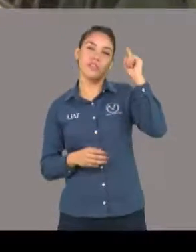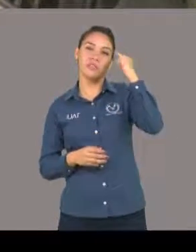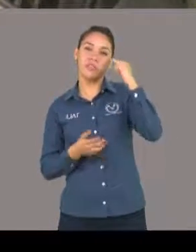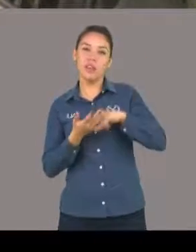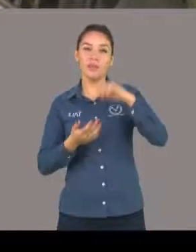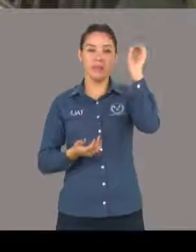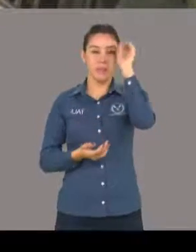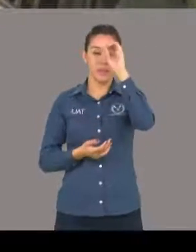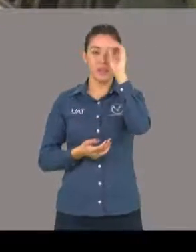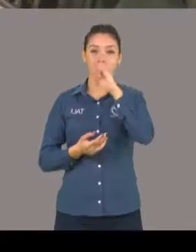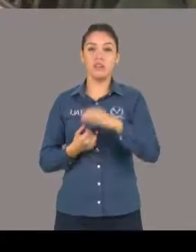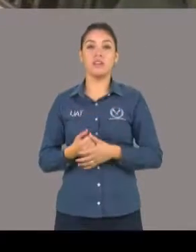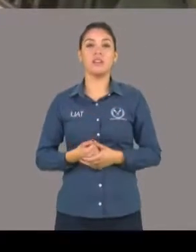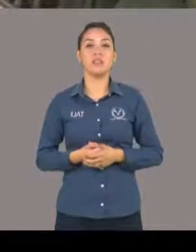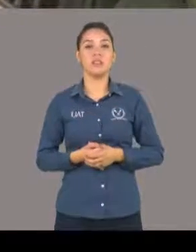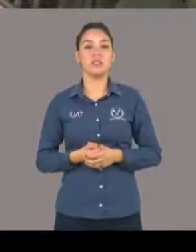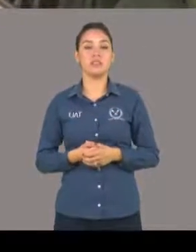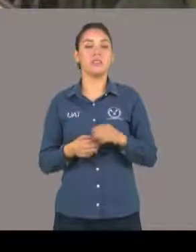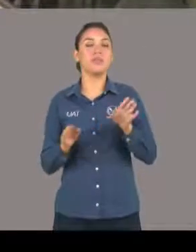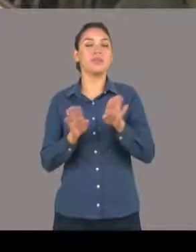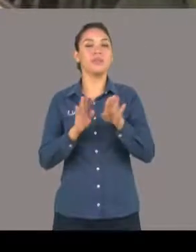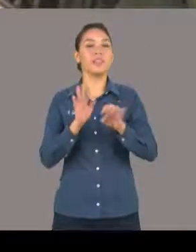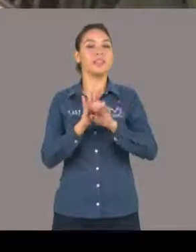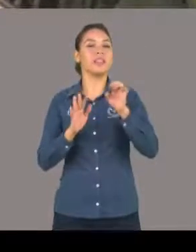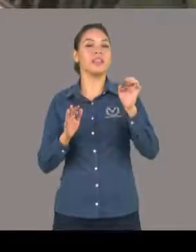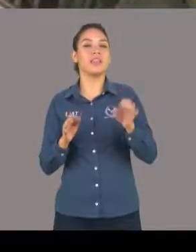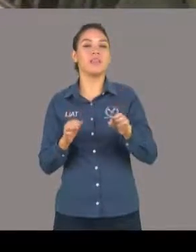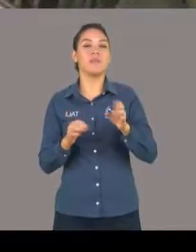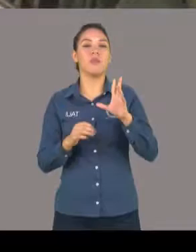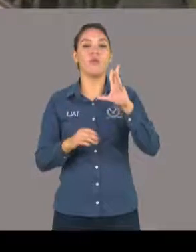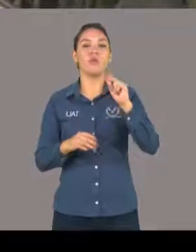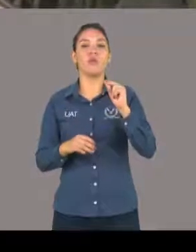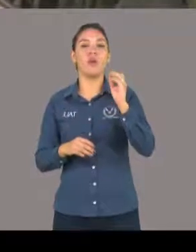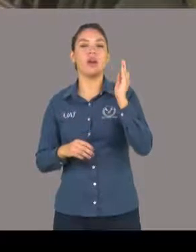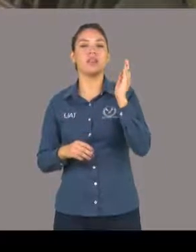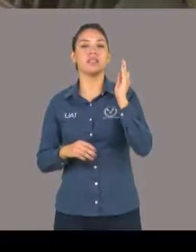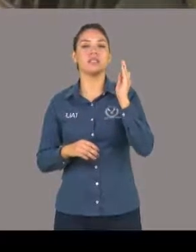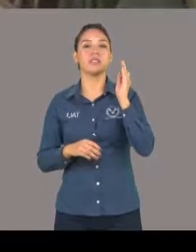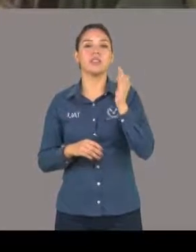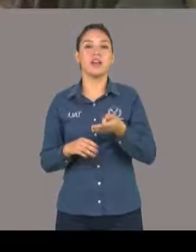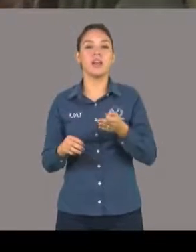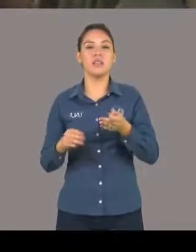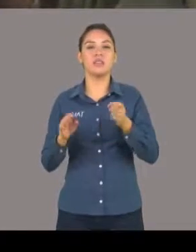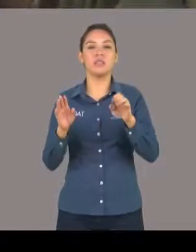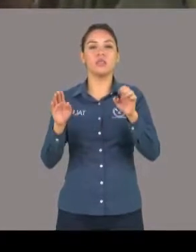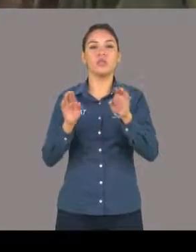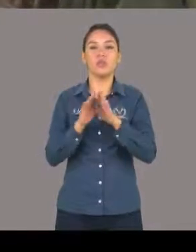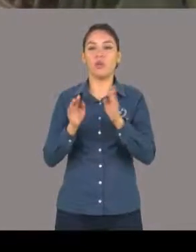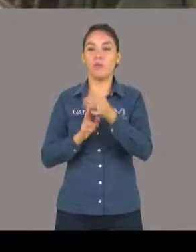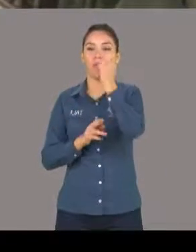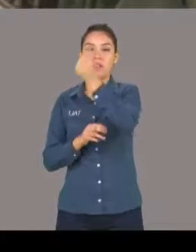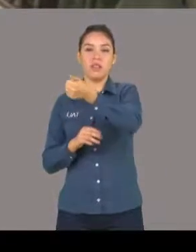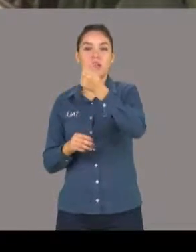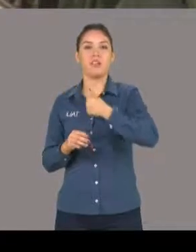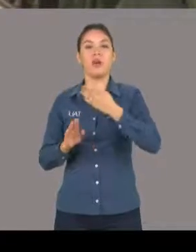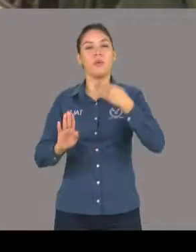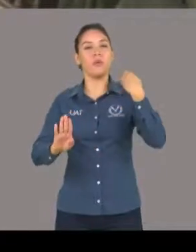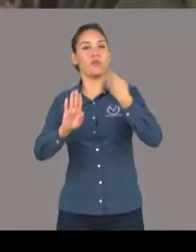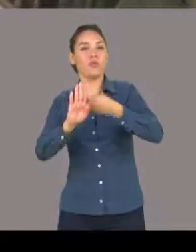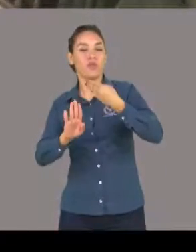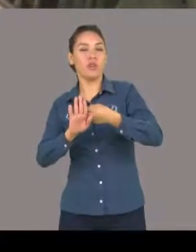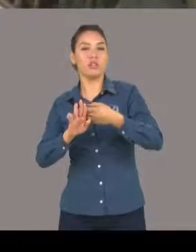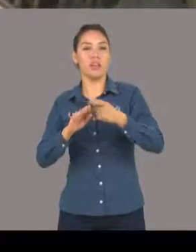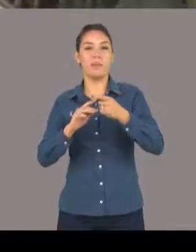Yo consideraría el hecho de no aceptar la identidad de otra persona,